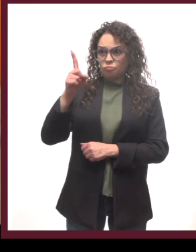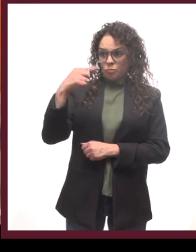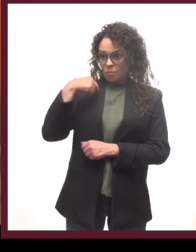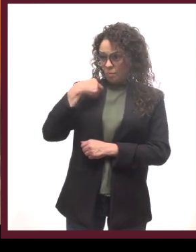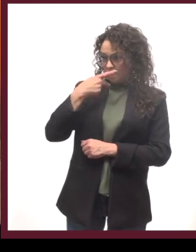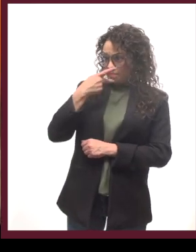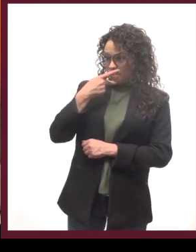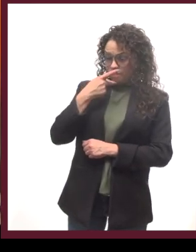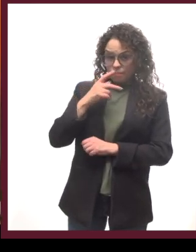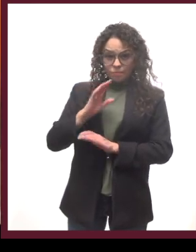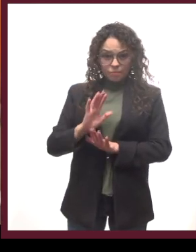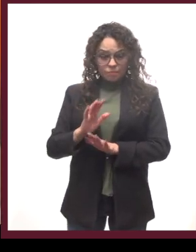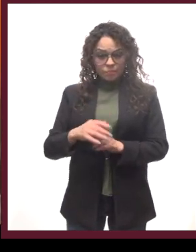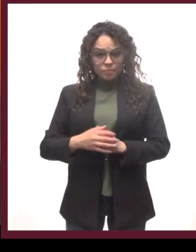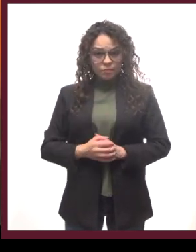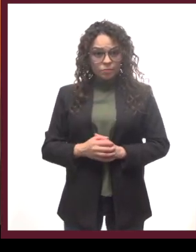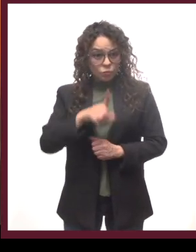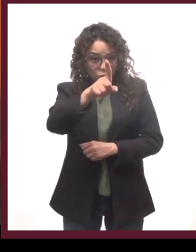¿Me hablas a mí?